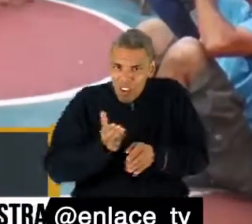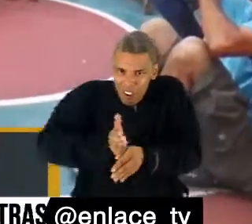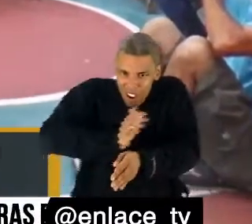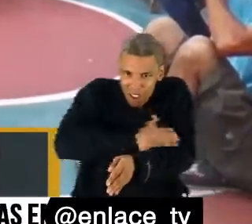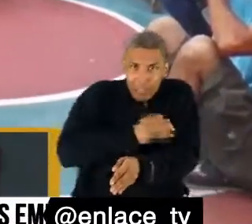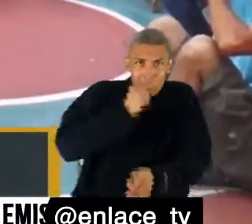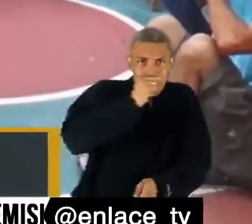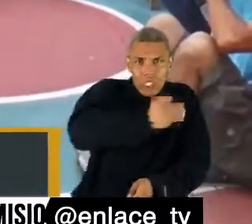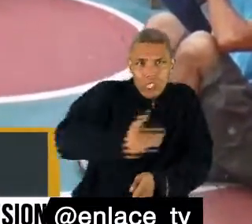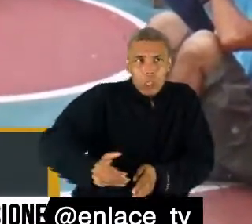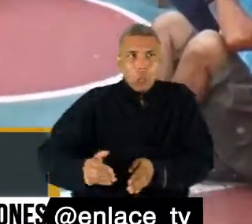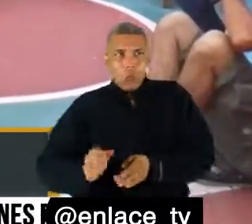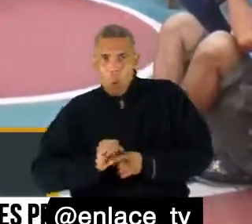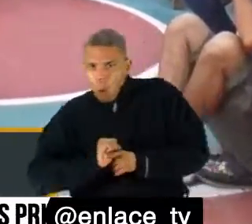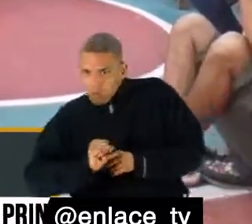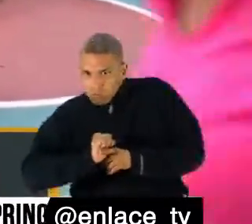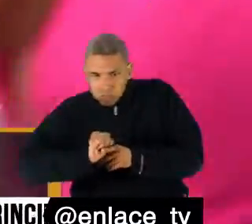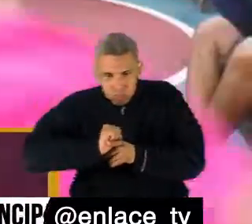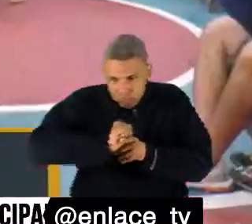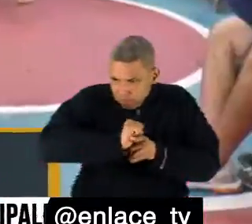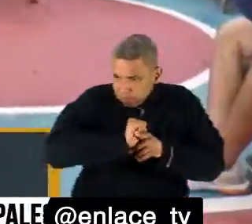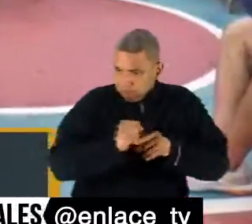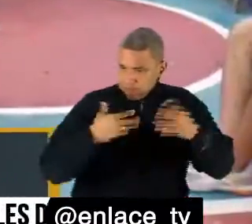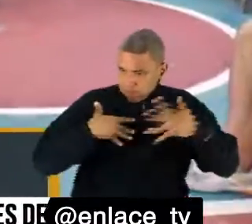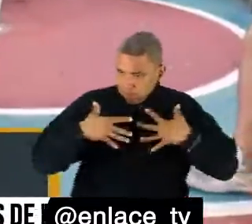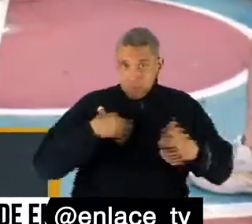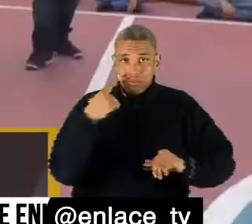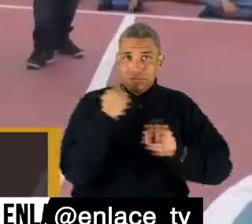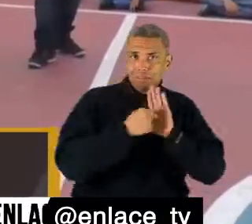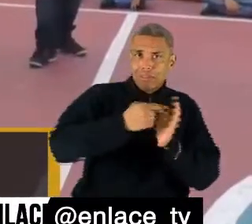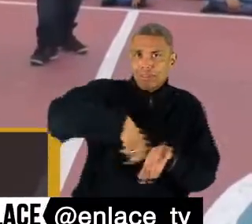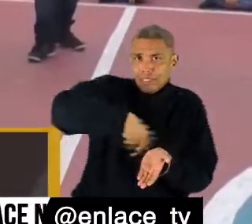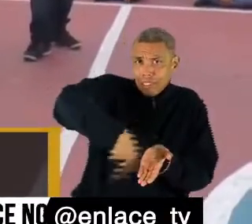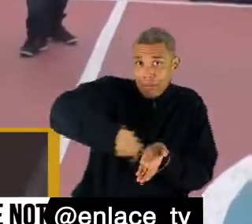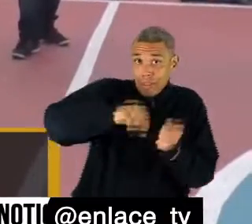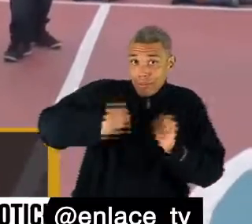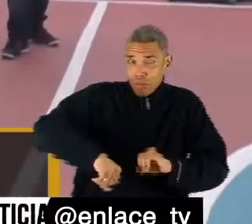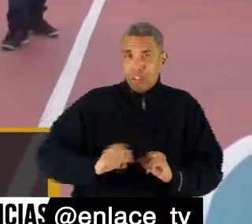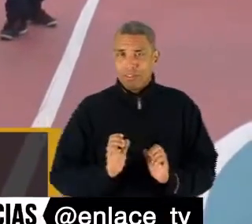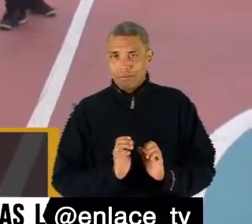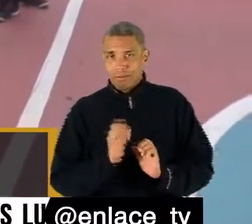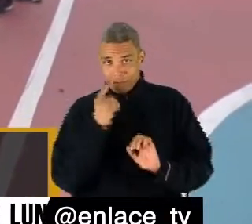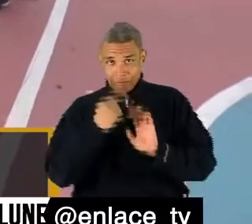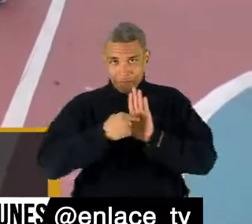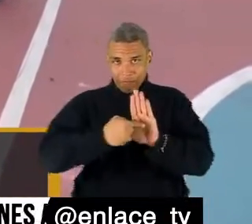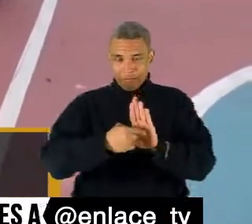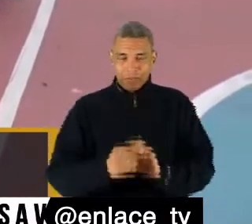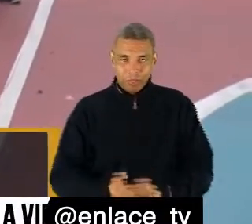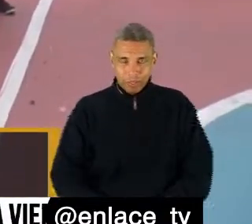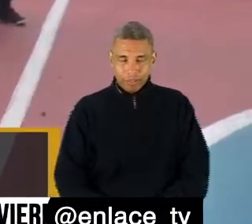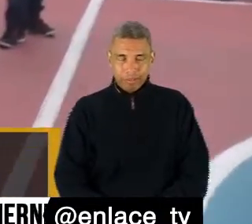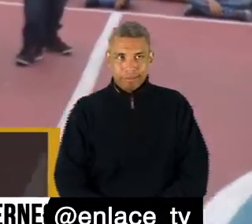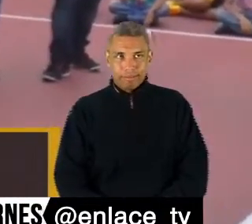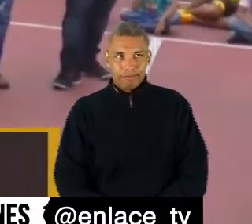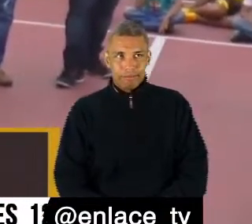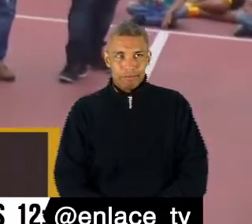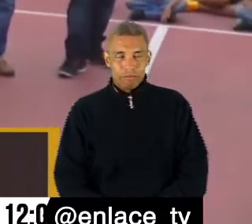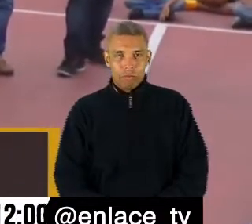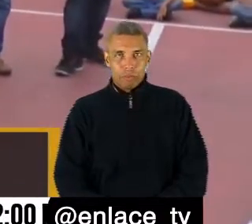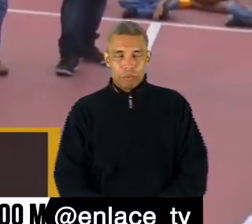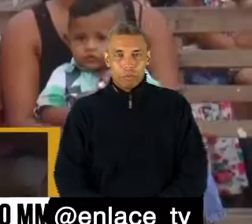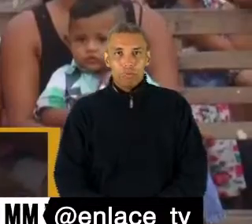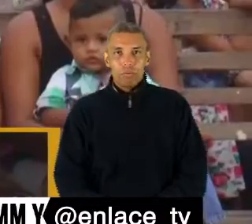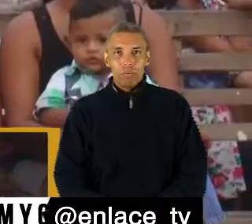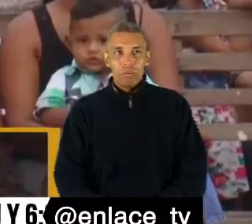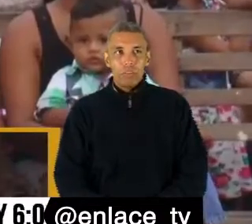estos niños ocupados y en la formación. Presentaciones artísticas y culturales tuvieron lugar en este sector de la Comuna 5 de Barranca Bermeja,